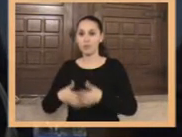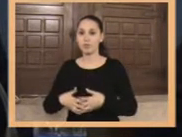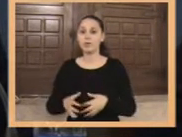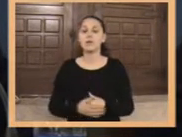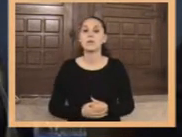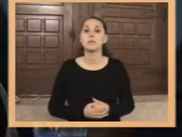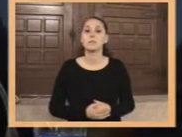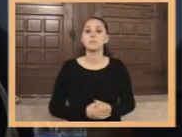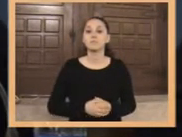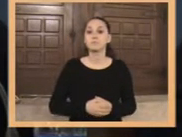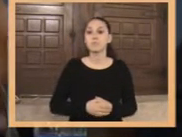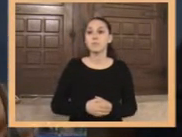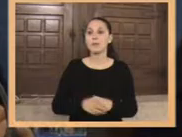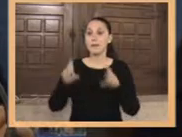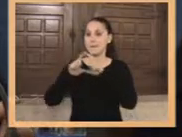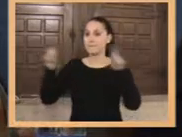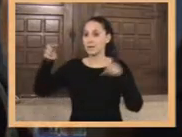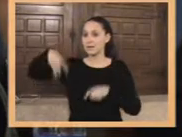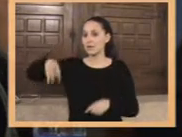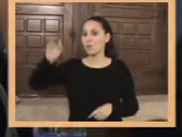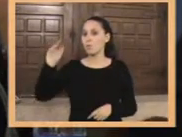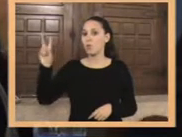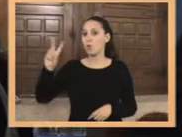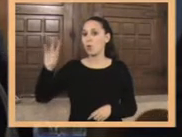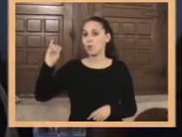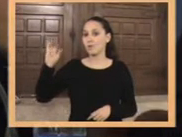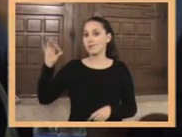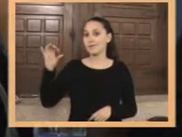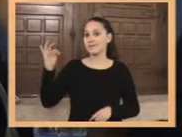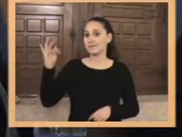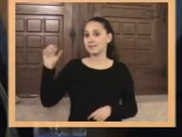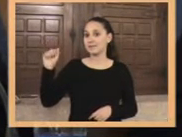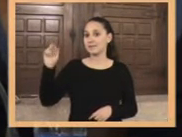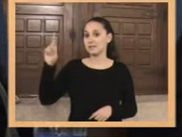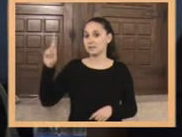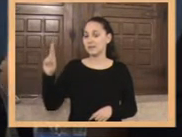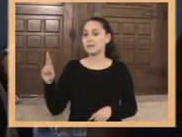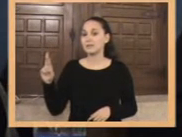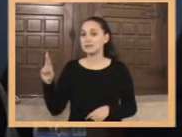Movistar sigue haciendo cosas para el Ayuntamiento de Plasencia porque hay cuestiones que solo